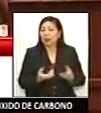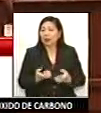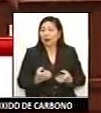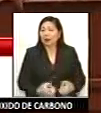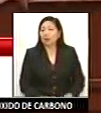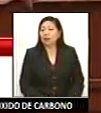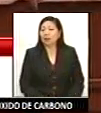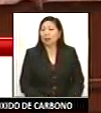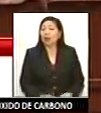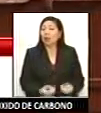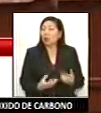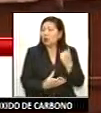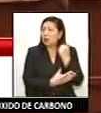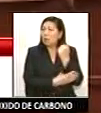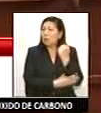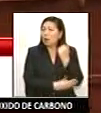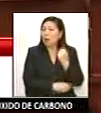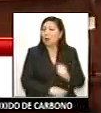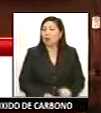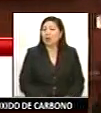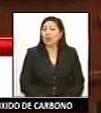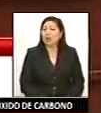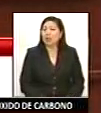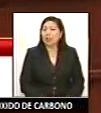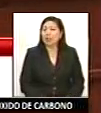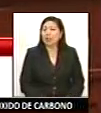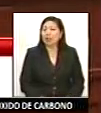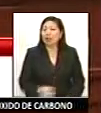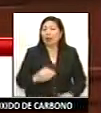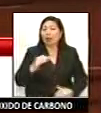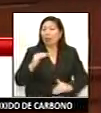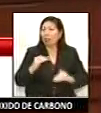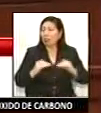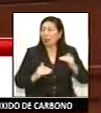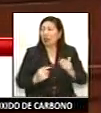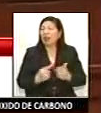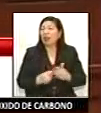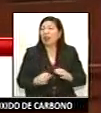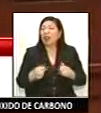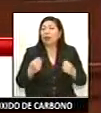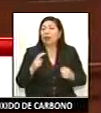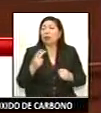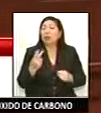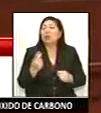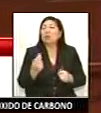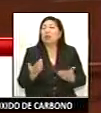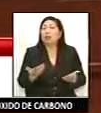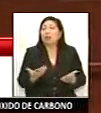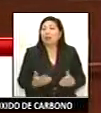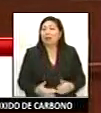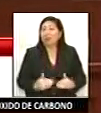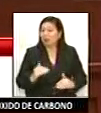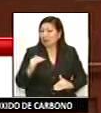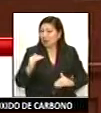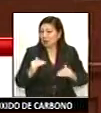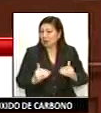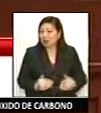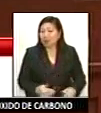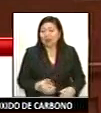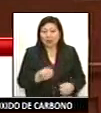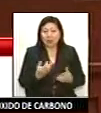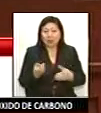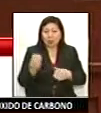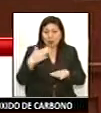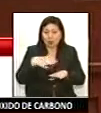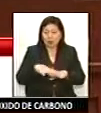economía. Hay mucha pobreza. Hay mucha desigualdad. ¿Qué vamos a celebrar el 2021 de la desigualdad? La verdadera